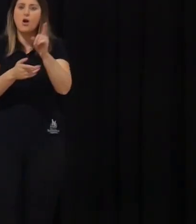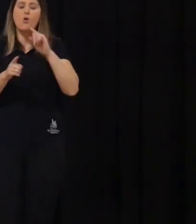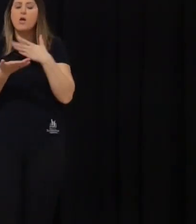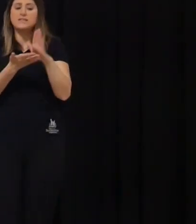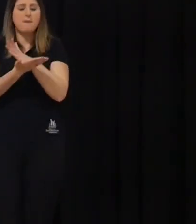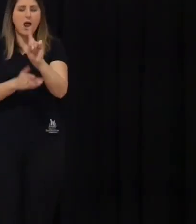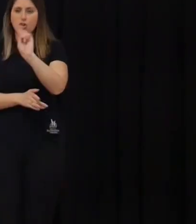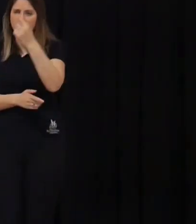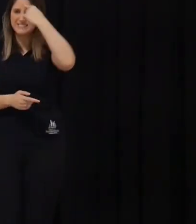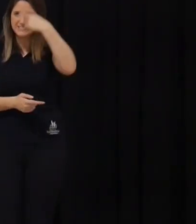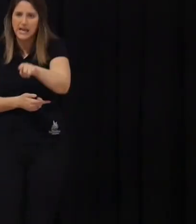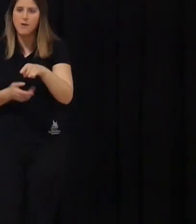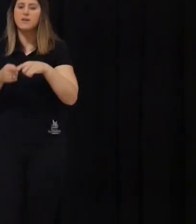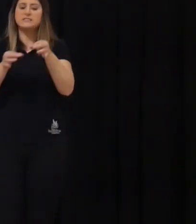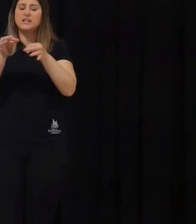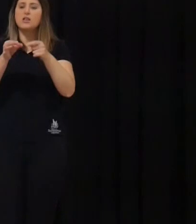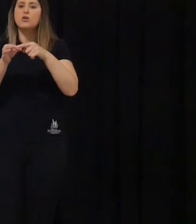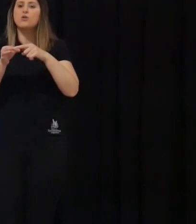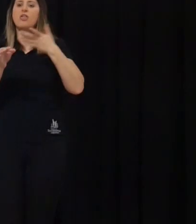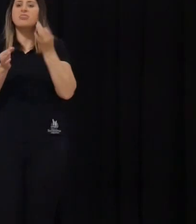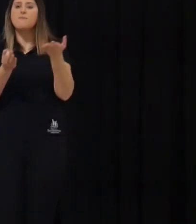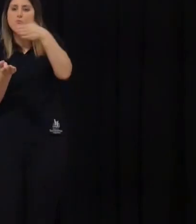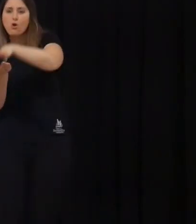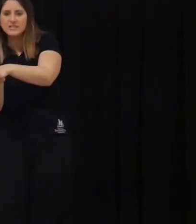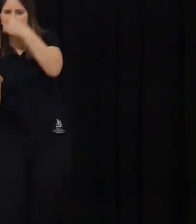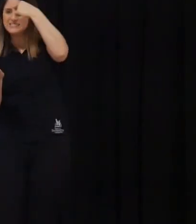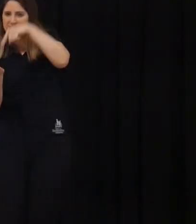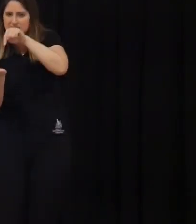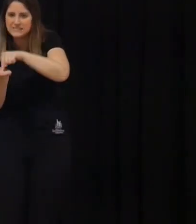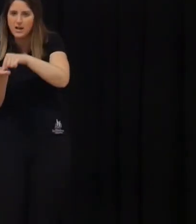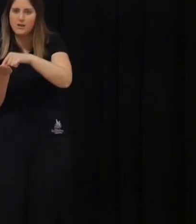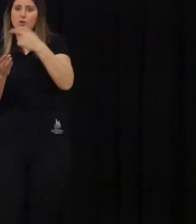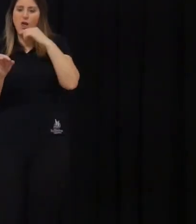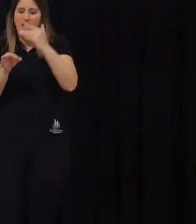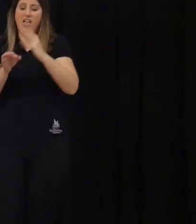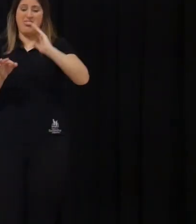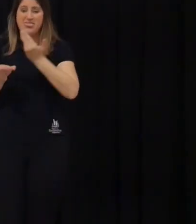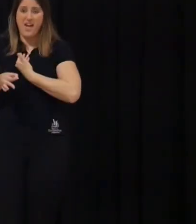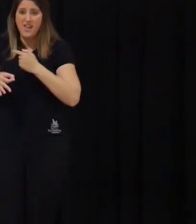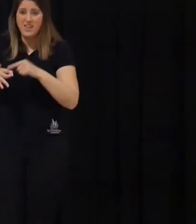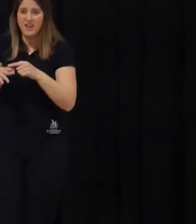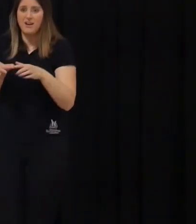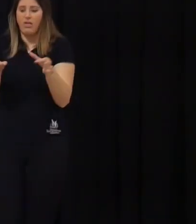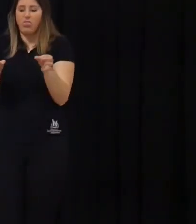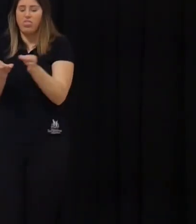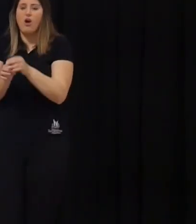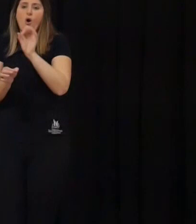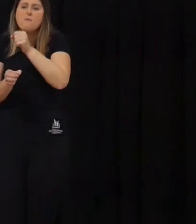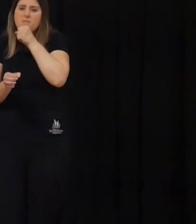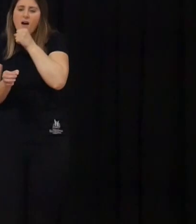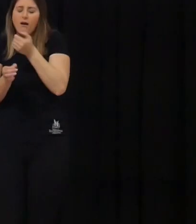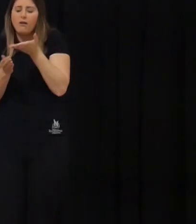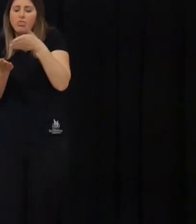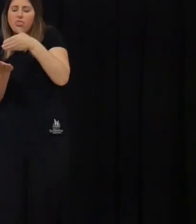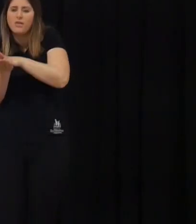dividirse. Sabe cuándo tiene que morirse. Cuando se daña, cuando envejece, tiene una